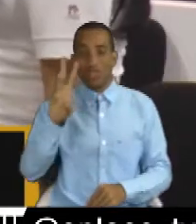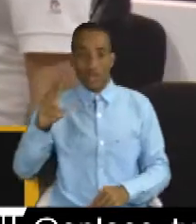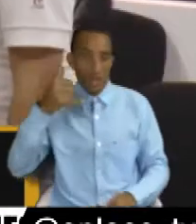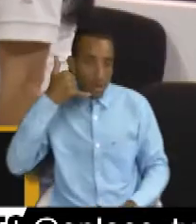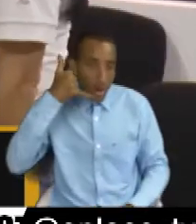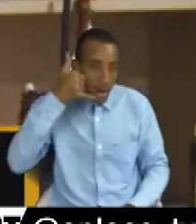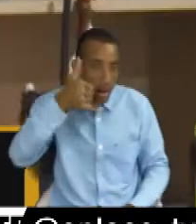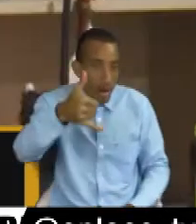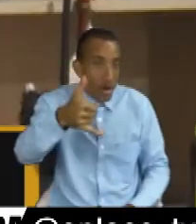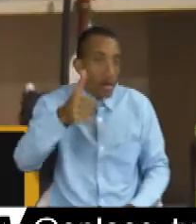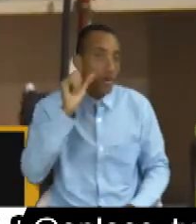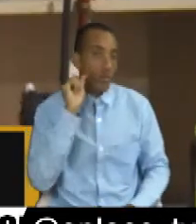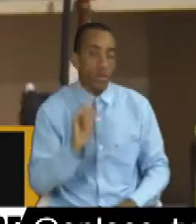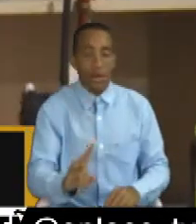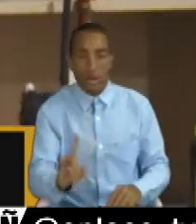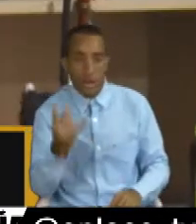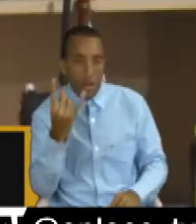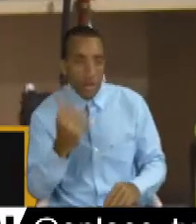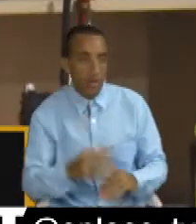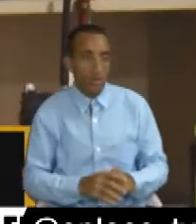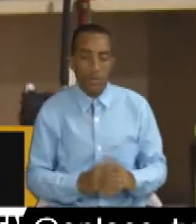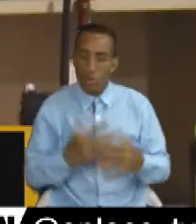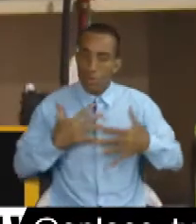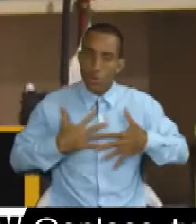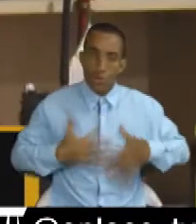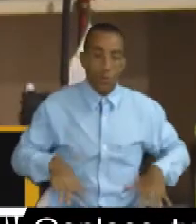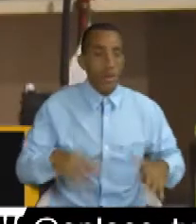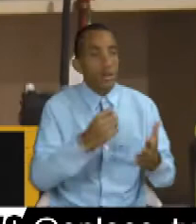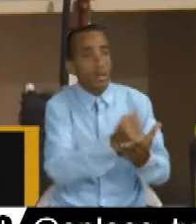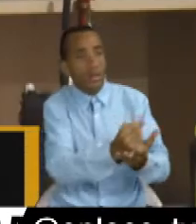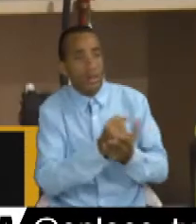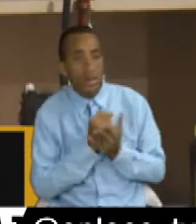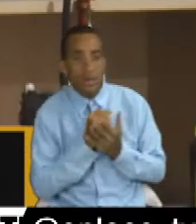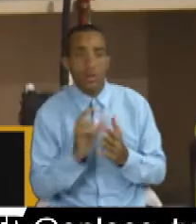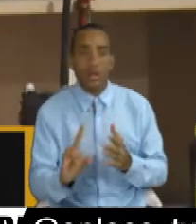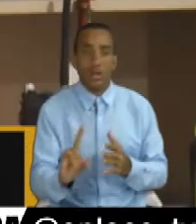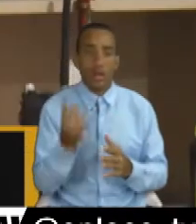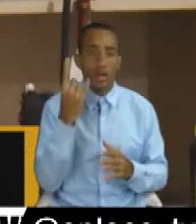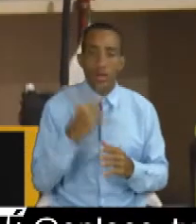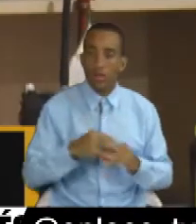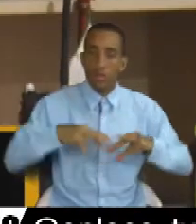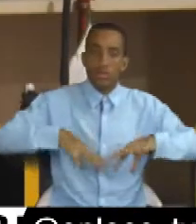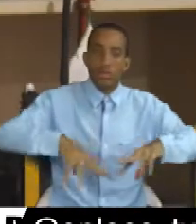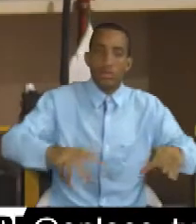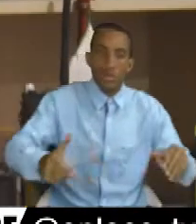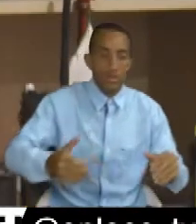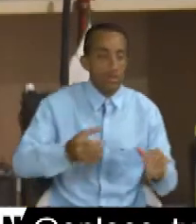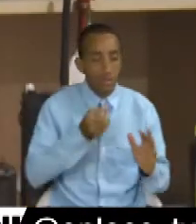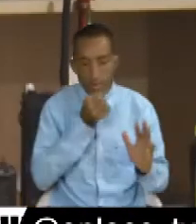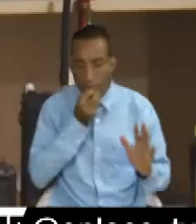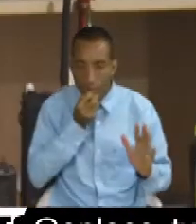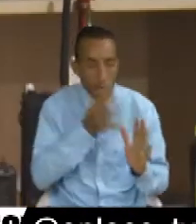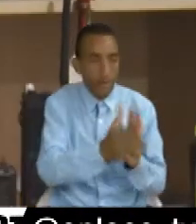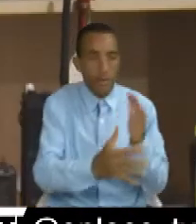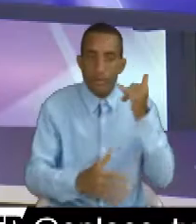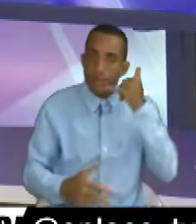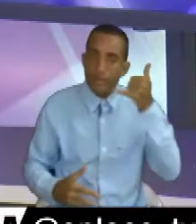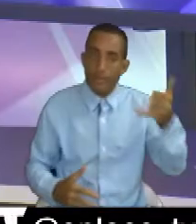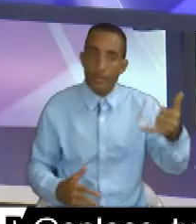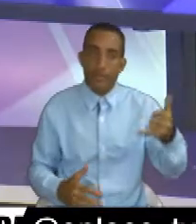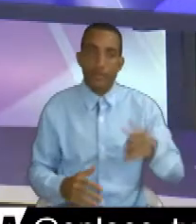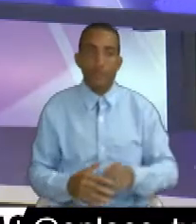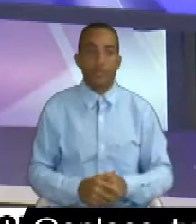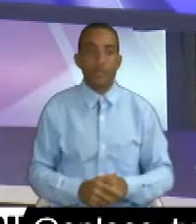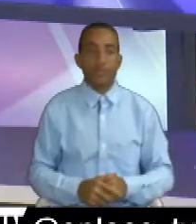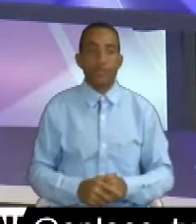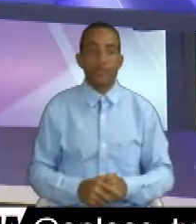usted, en cualquier caso en el que quiera ayuda porque está siendo víctima de LAMPA, pueda dar aviso de inmediato.